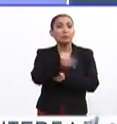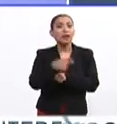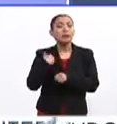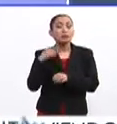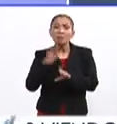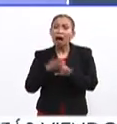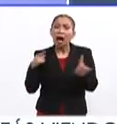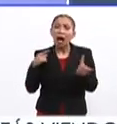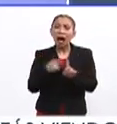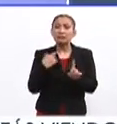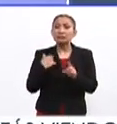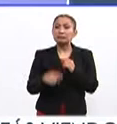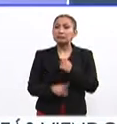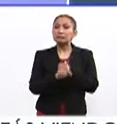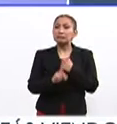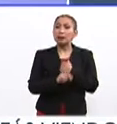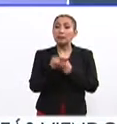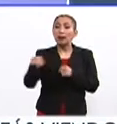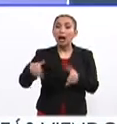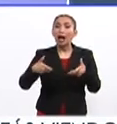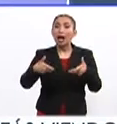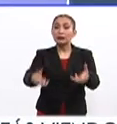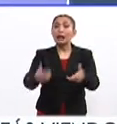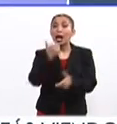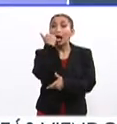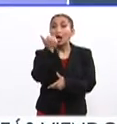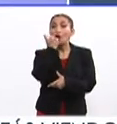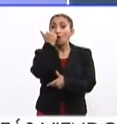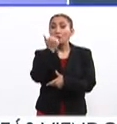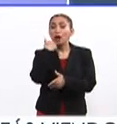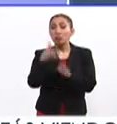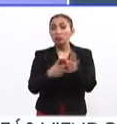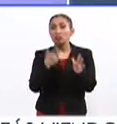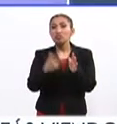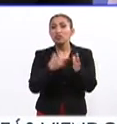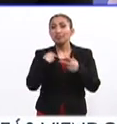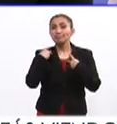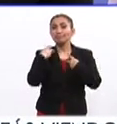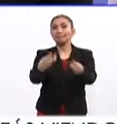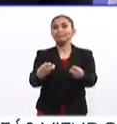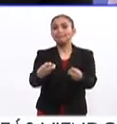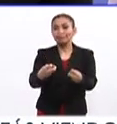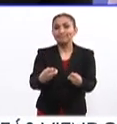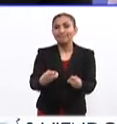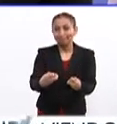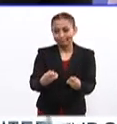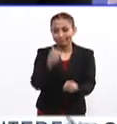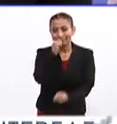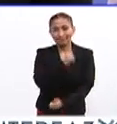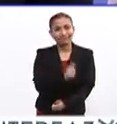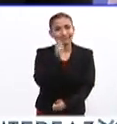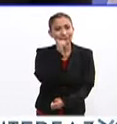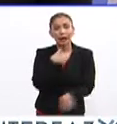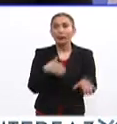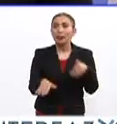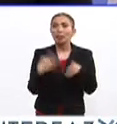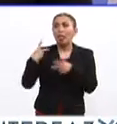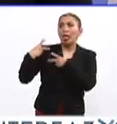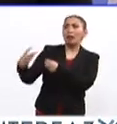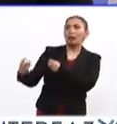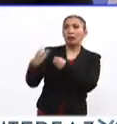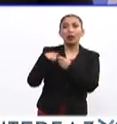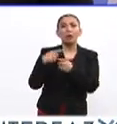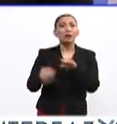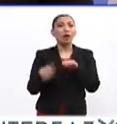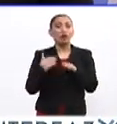nuestro principal talón de Aquiles está en la calle. Nuestros alumnos de forma recurrente son asaltados caminando, ¿no?